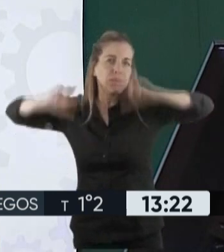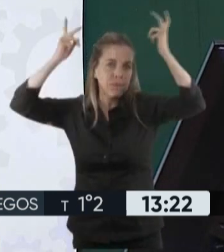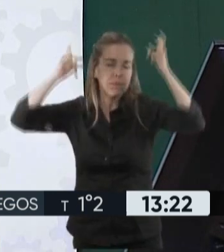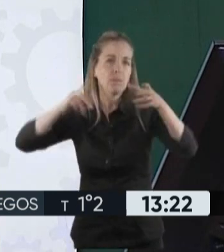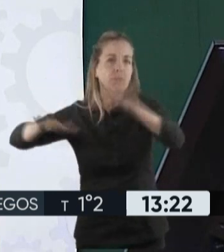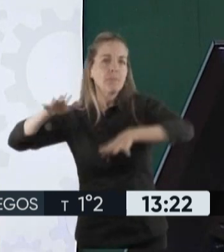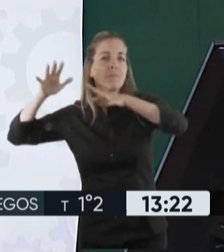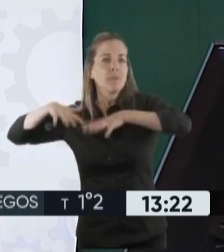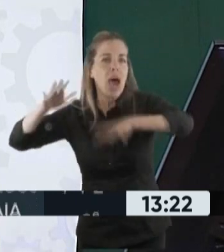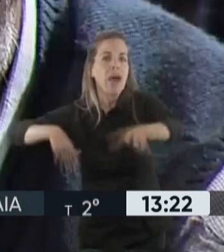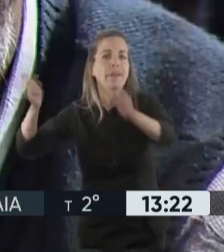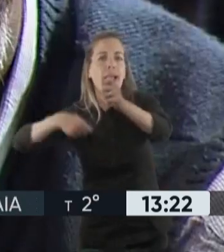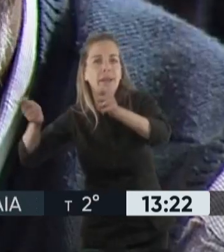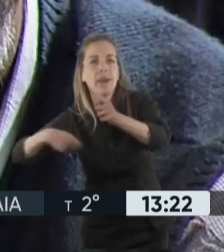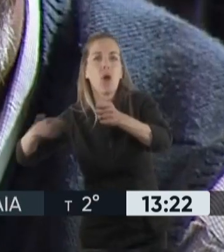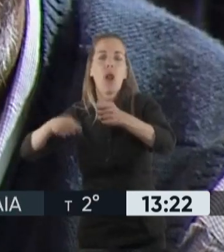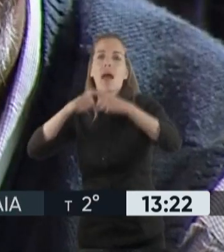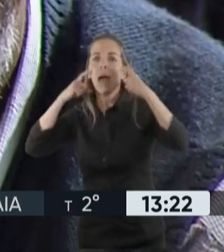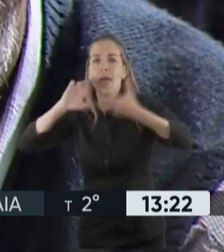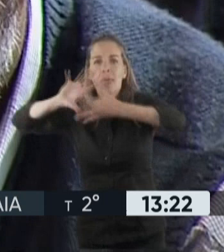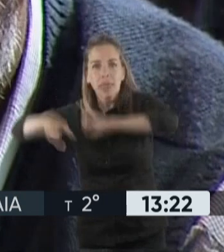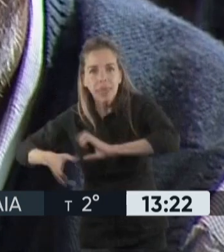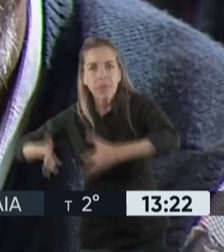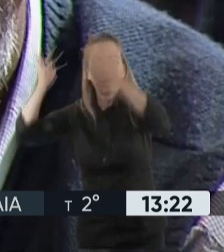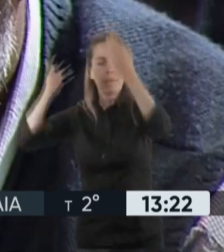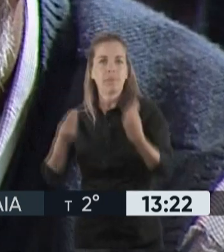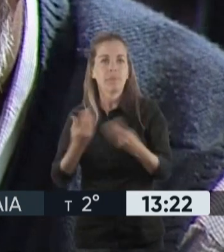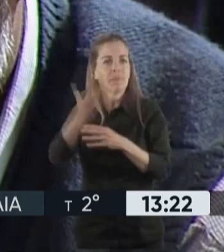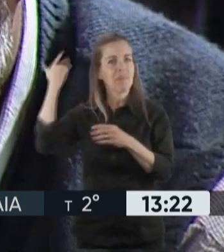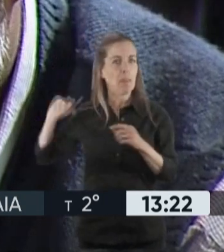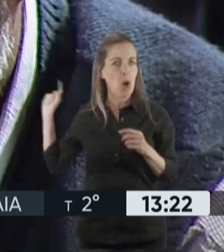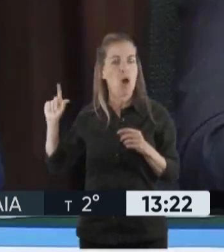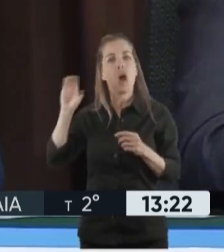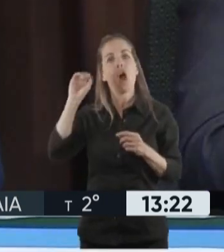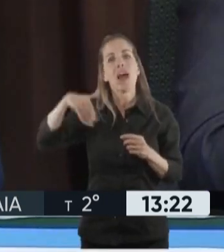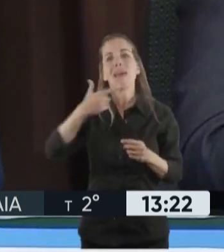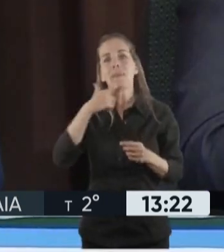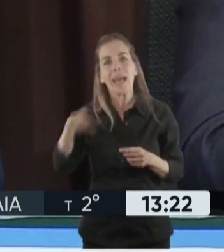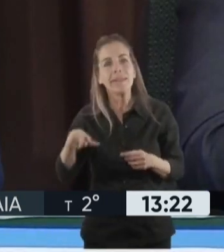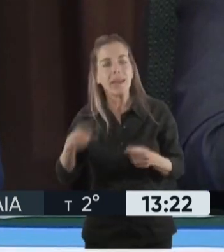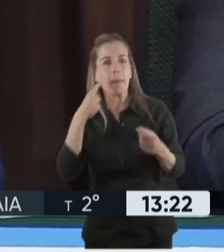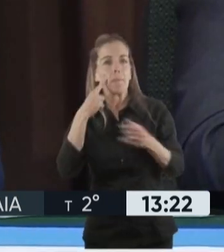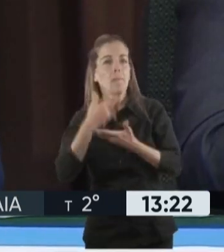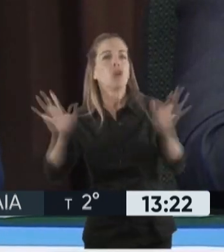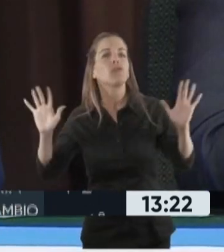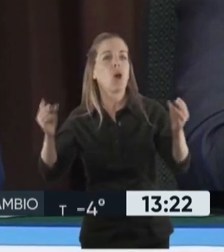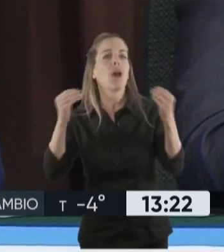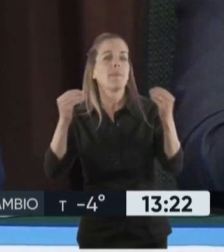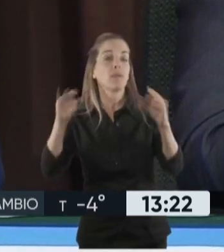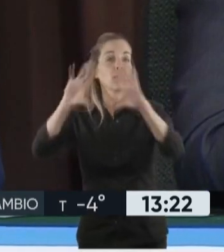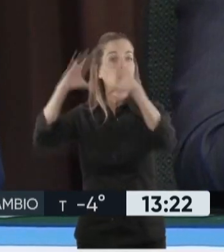de barbijos. Días atrás, la Organización Mundial de la Salud dio los resultados de cómo en el